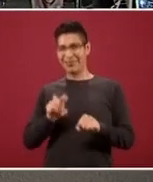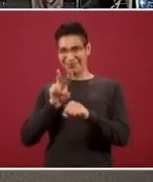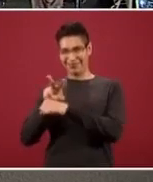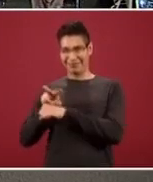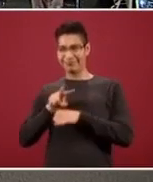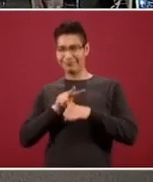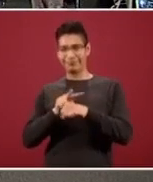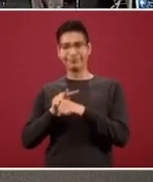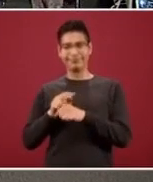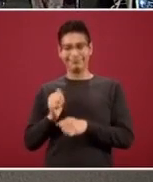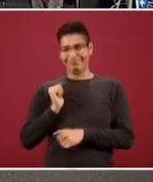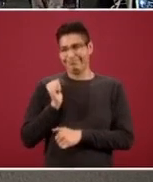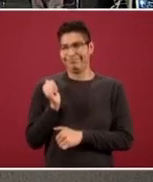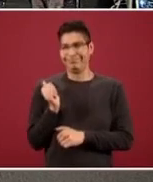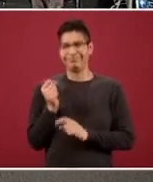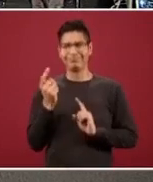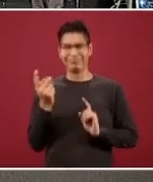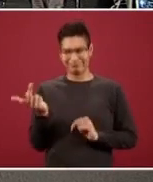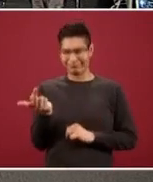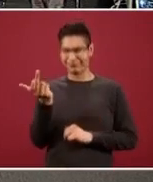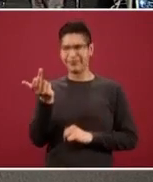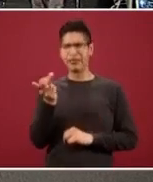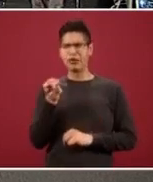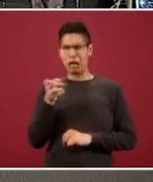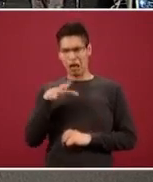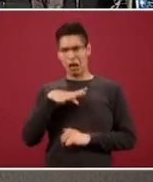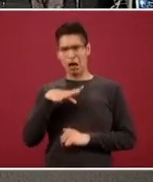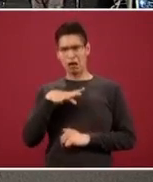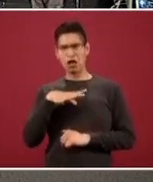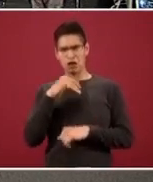tiene información reciente sobre